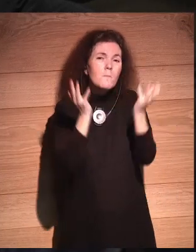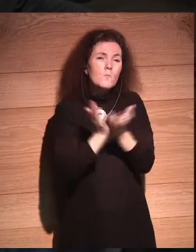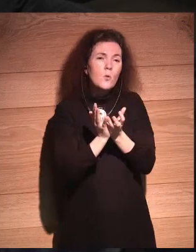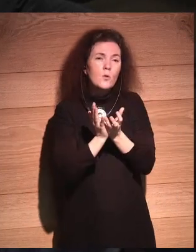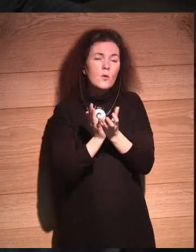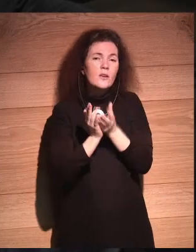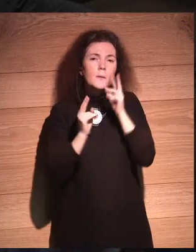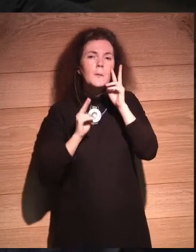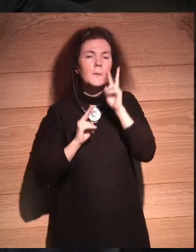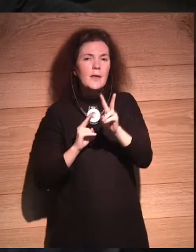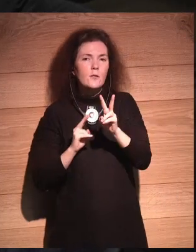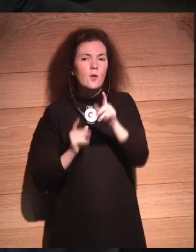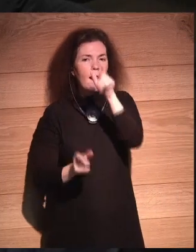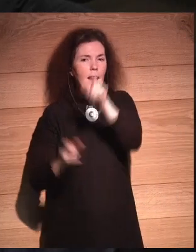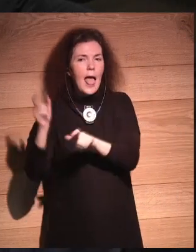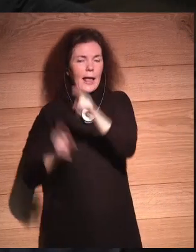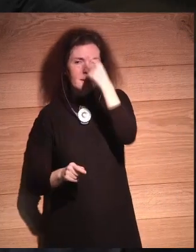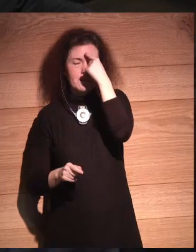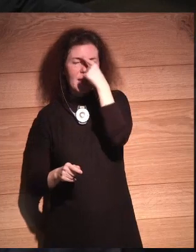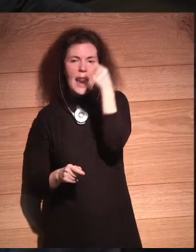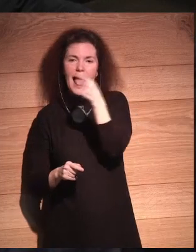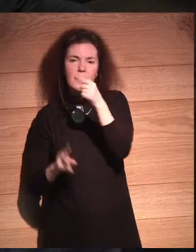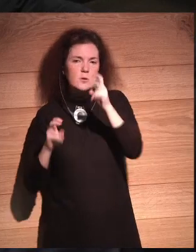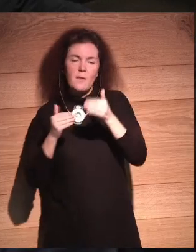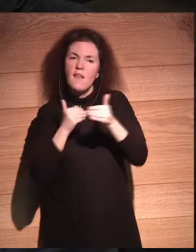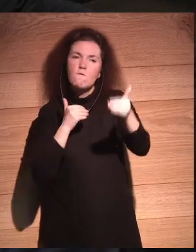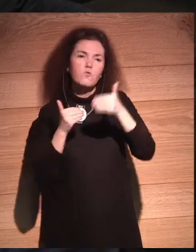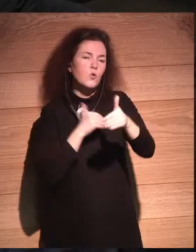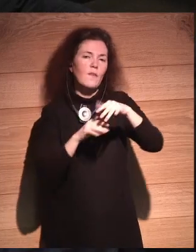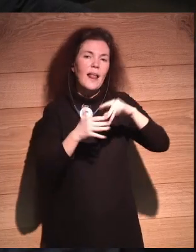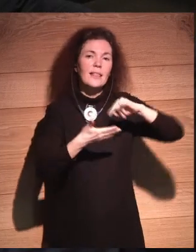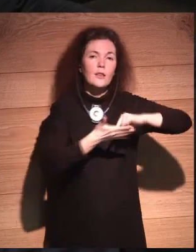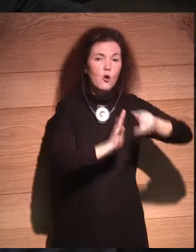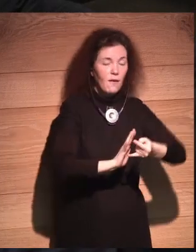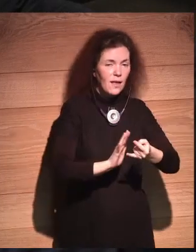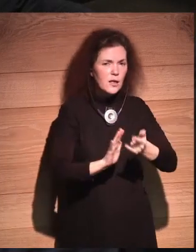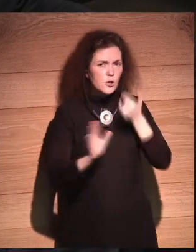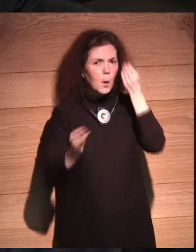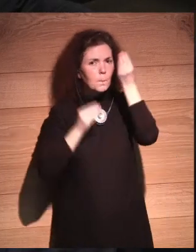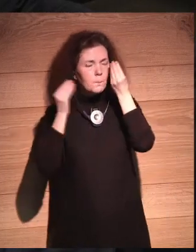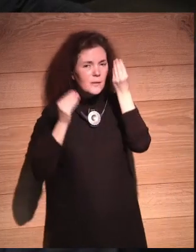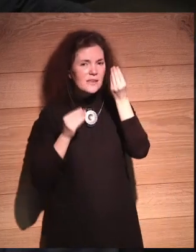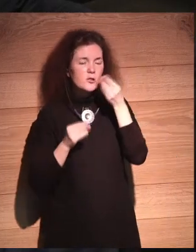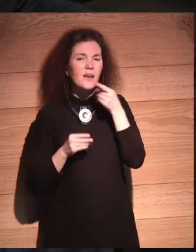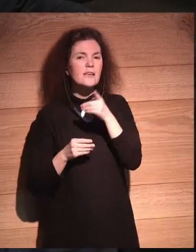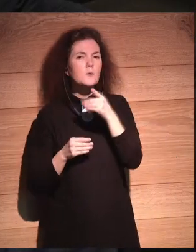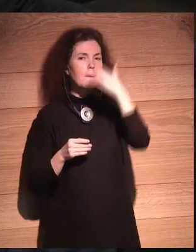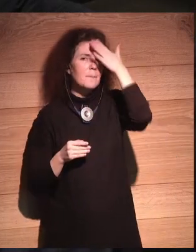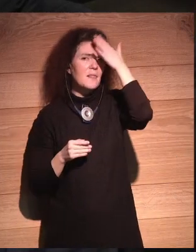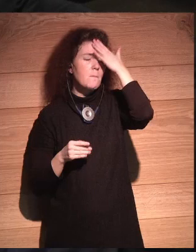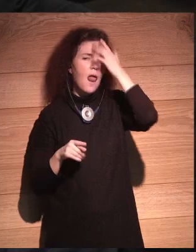estamos viendo que la gente es más pesimista sobre el futuro de la tecnología, y yo creo que esto es una de las